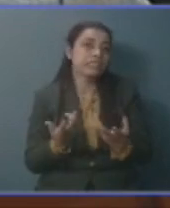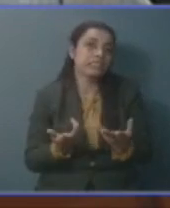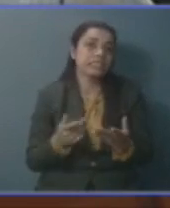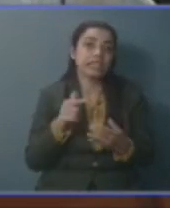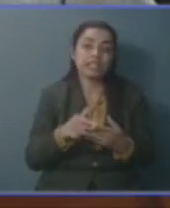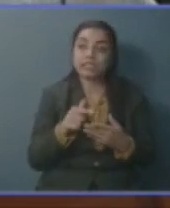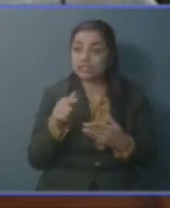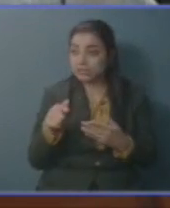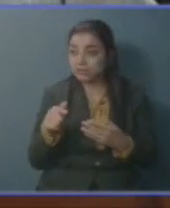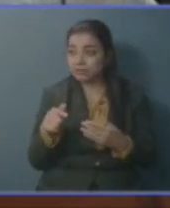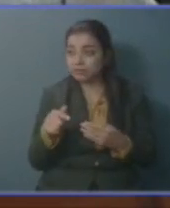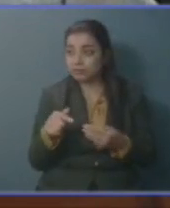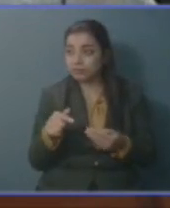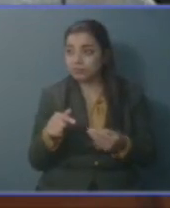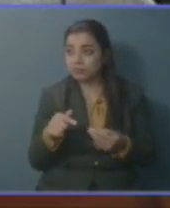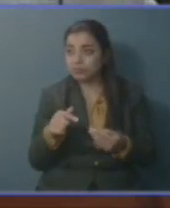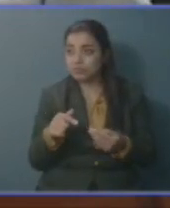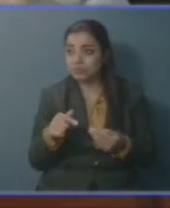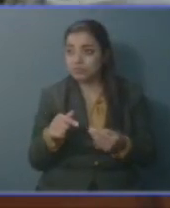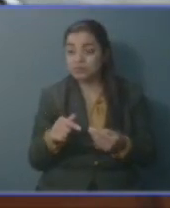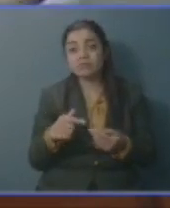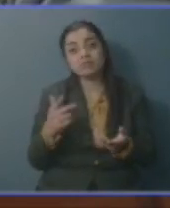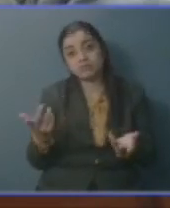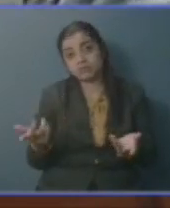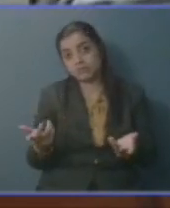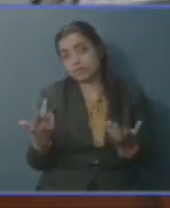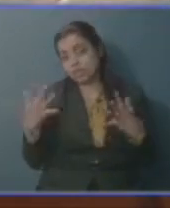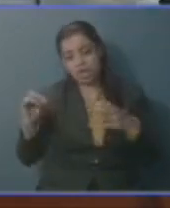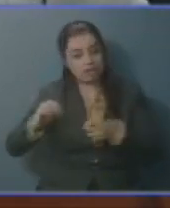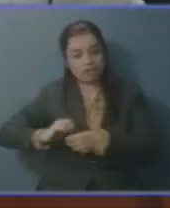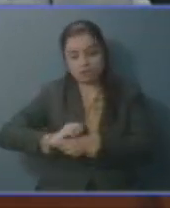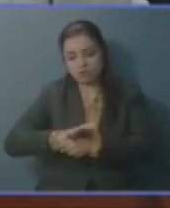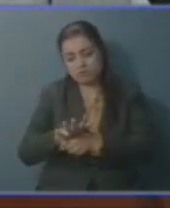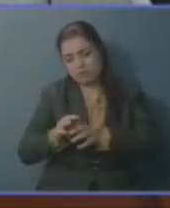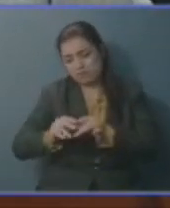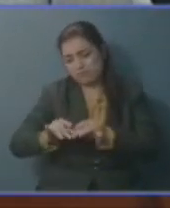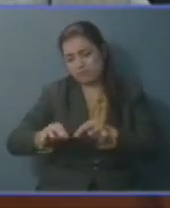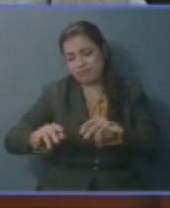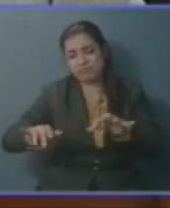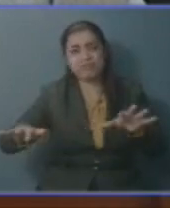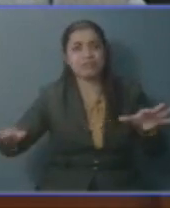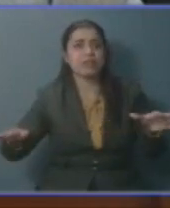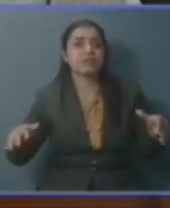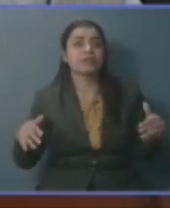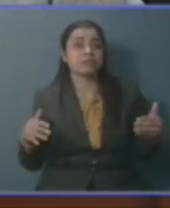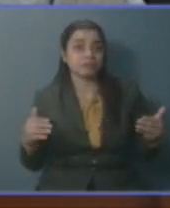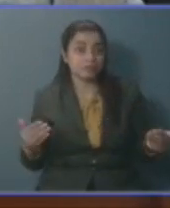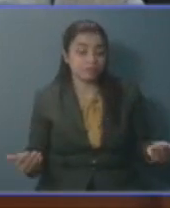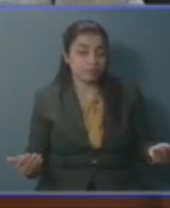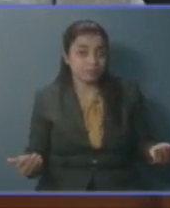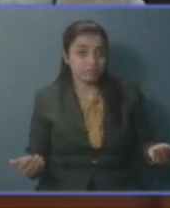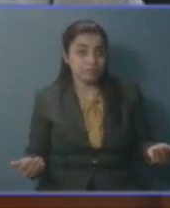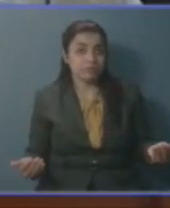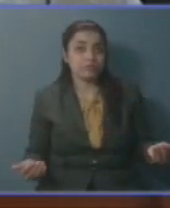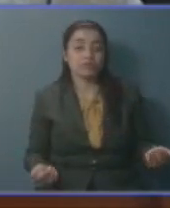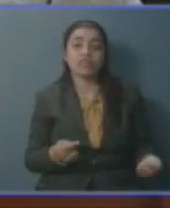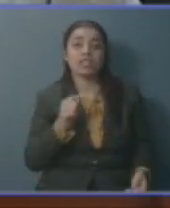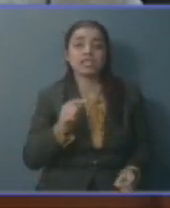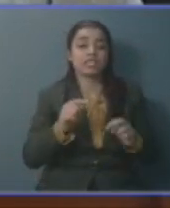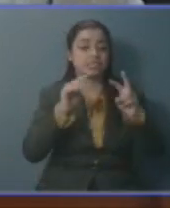portado, y ya está en todos lados, por al